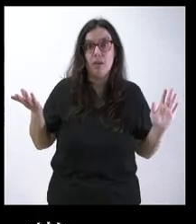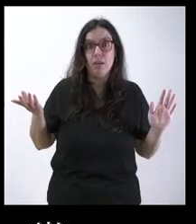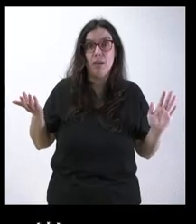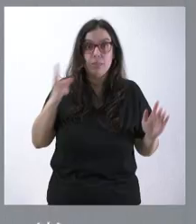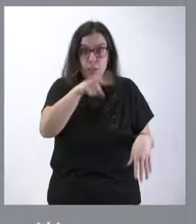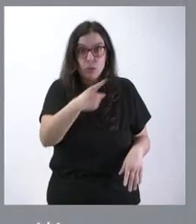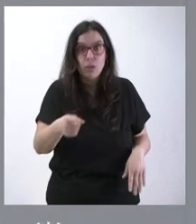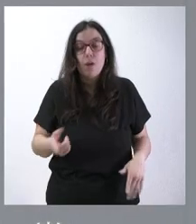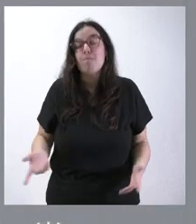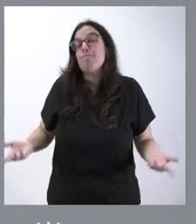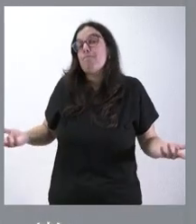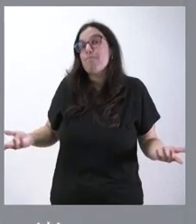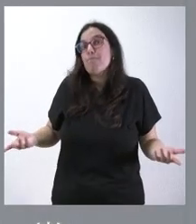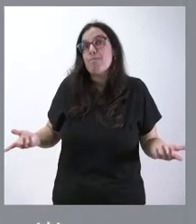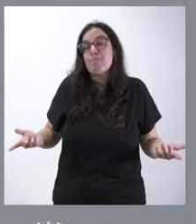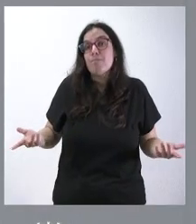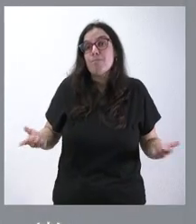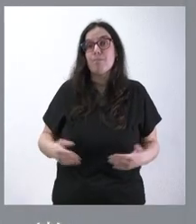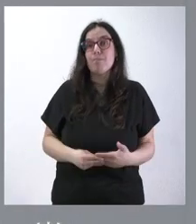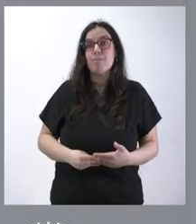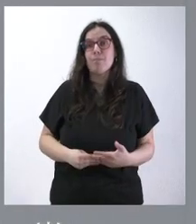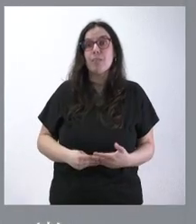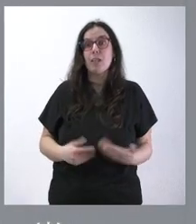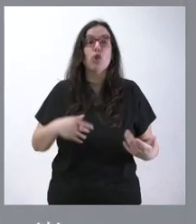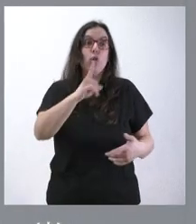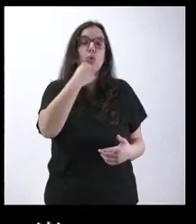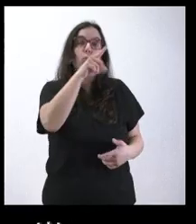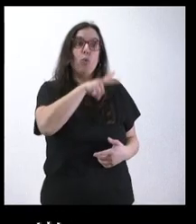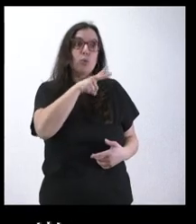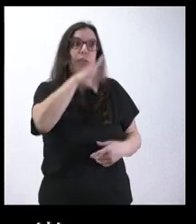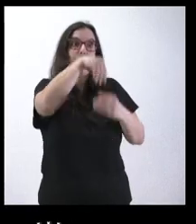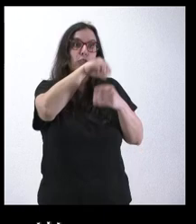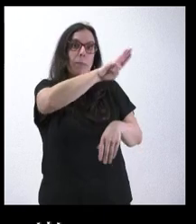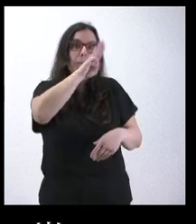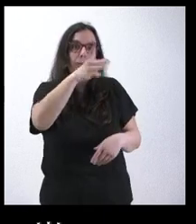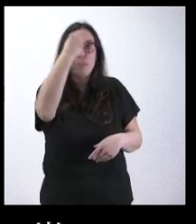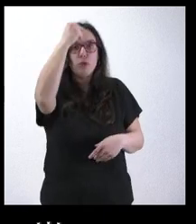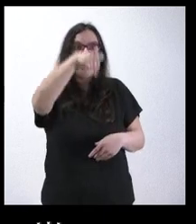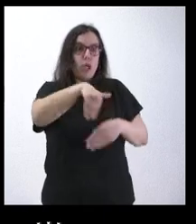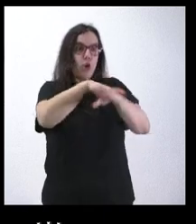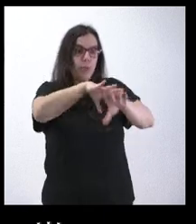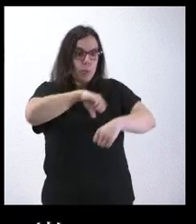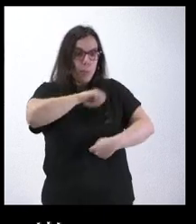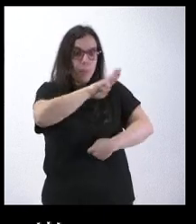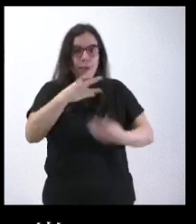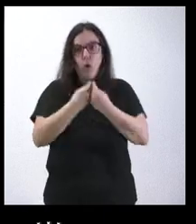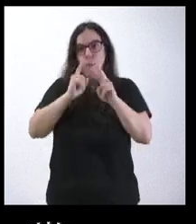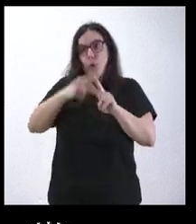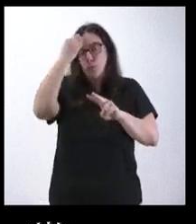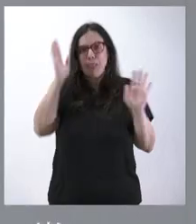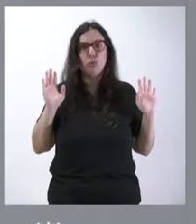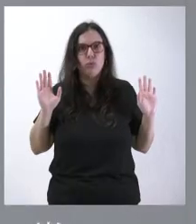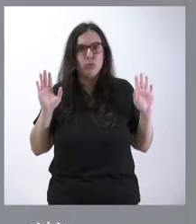no esto que preguntar a qui tiene que preguntar usted es del partido popular y creo que aquí gobierna el partido popular junto a vox creo